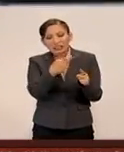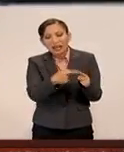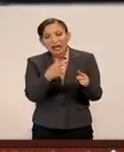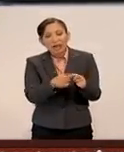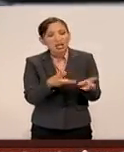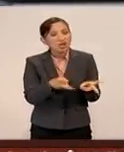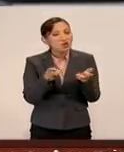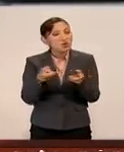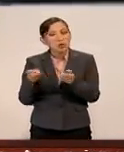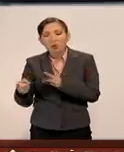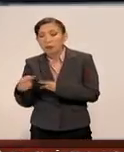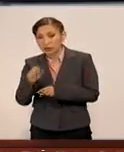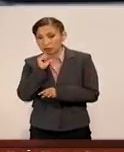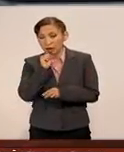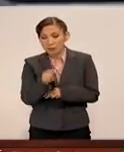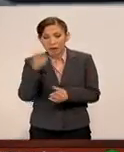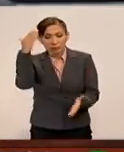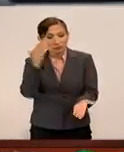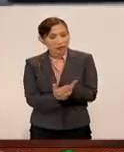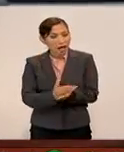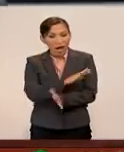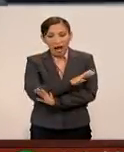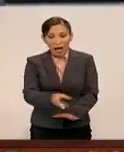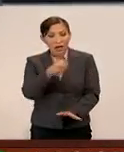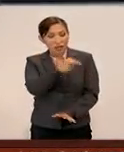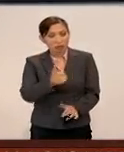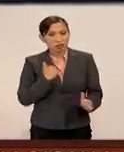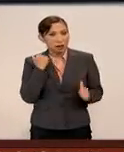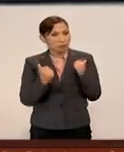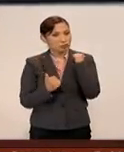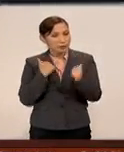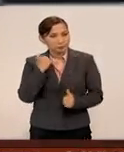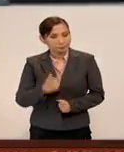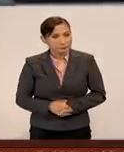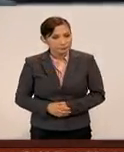indeterminable, sino desecar el lago donde estos habitan.